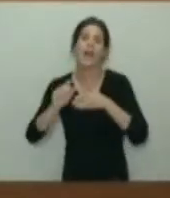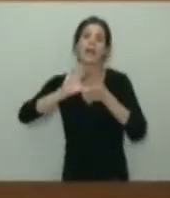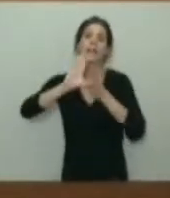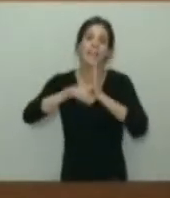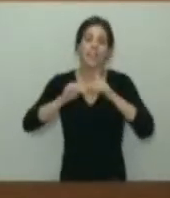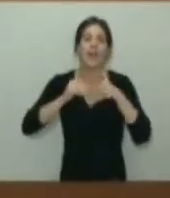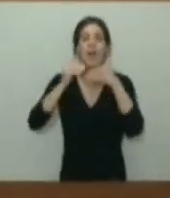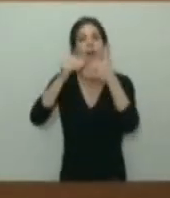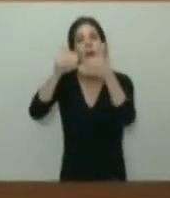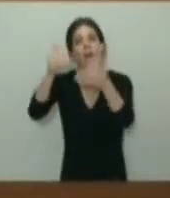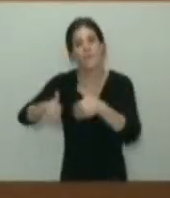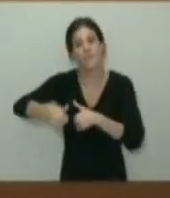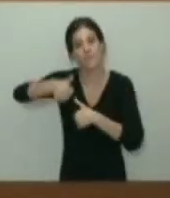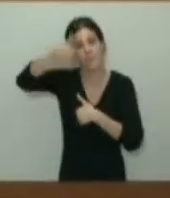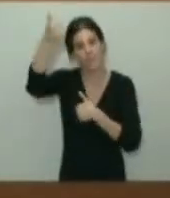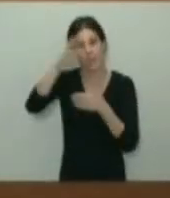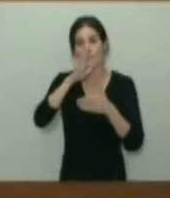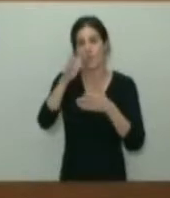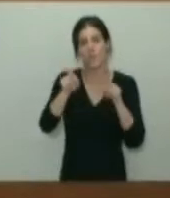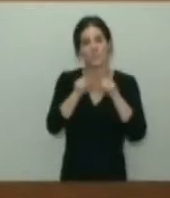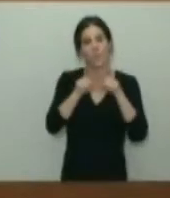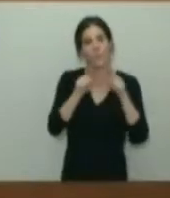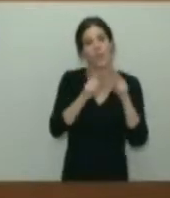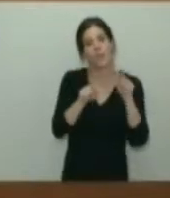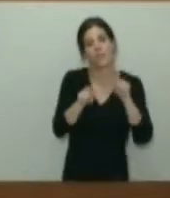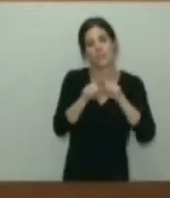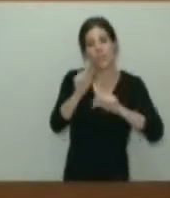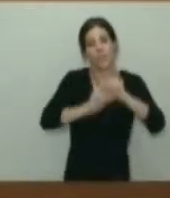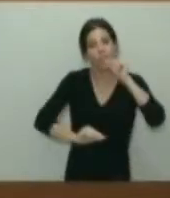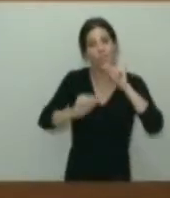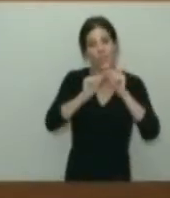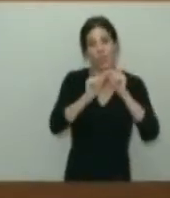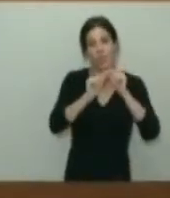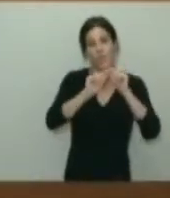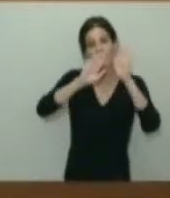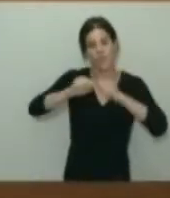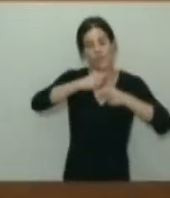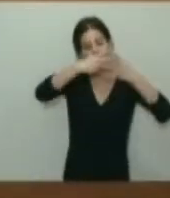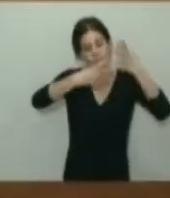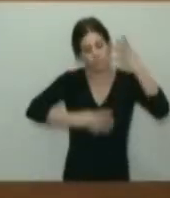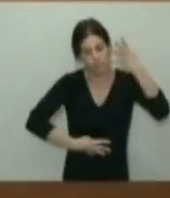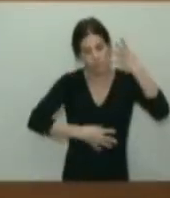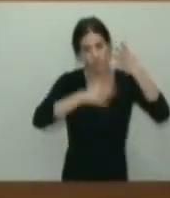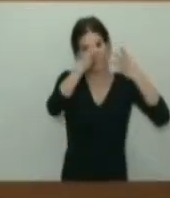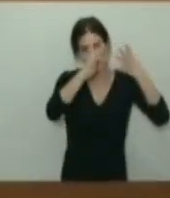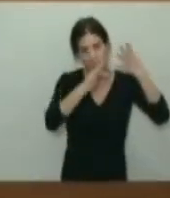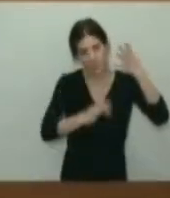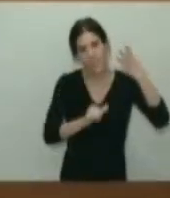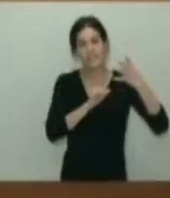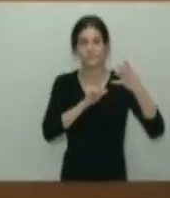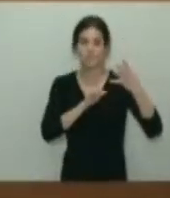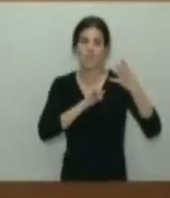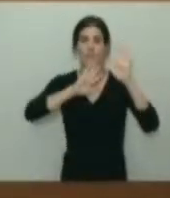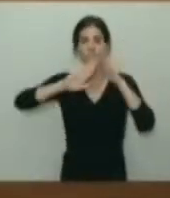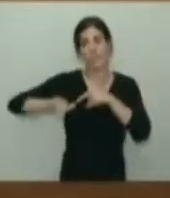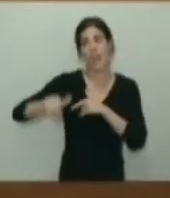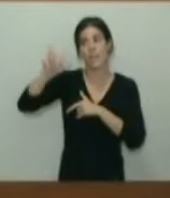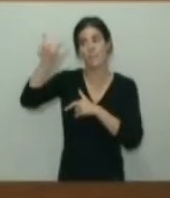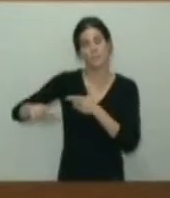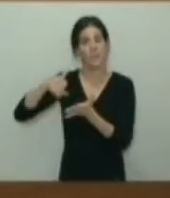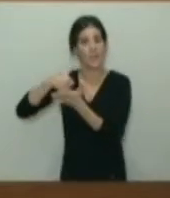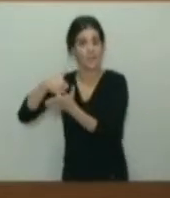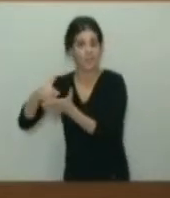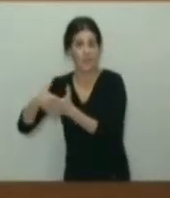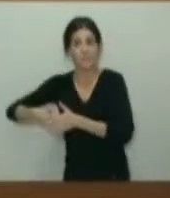los que están al final de la cadena, los eslabones más débiles, los que asumen el coste de las reducciones presupuestarias de la